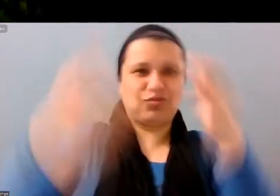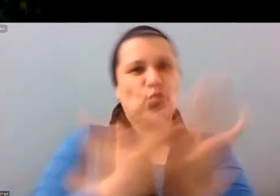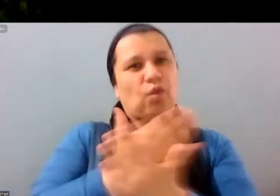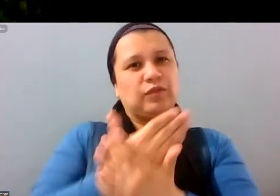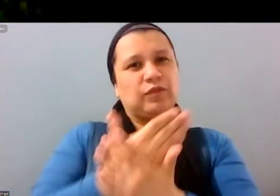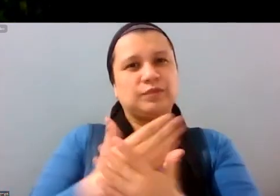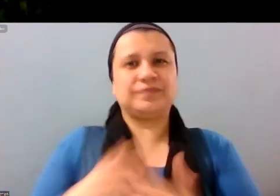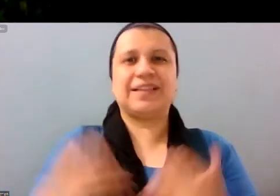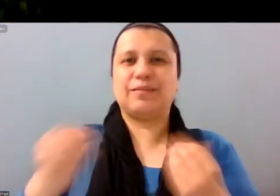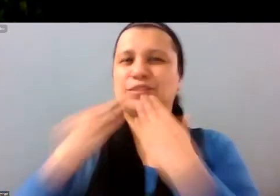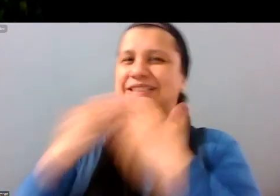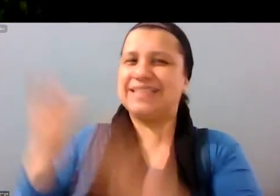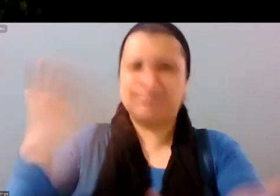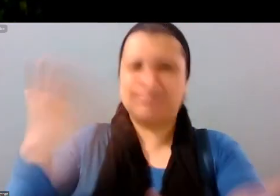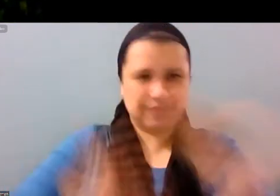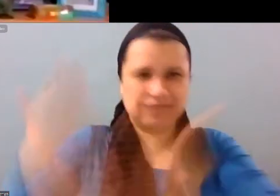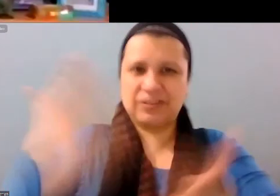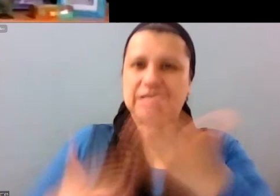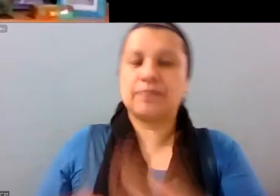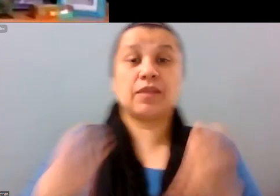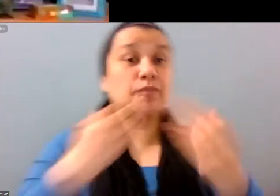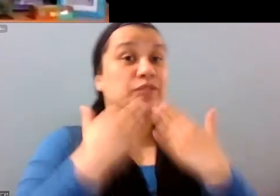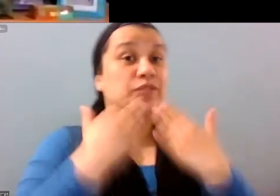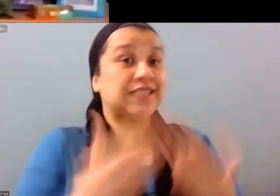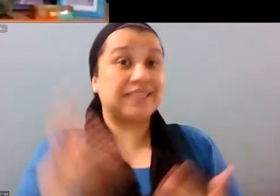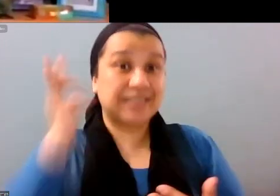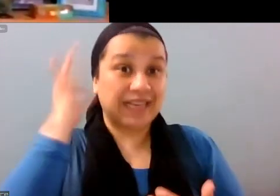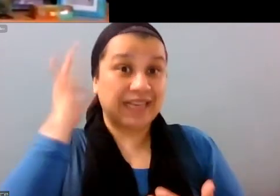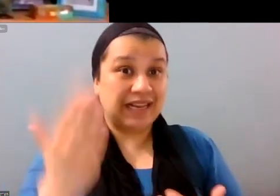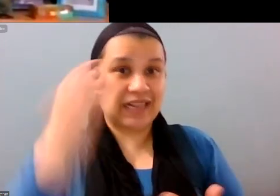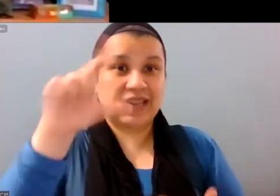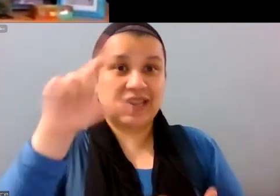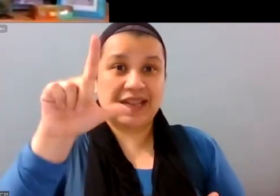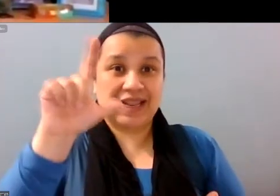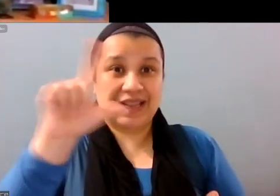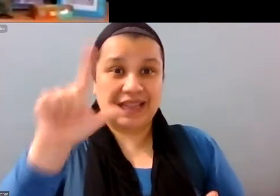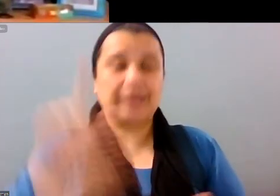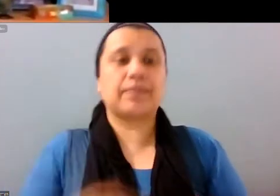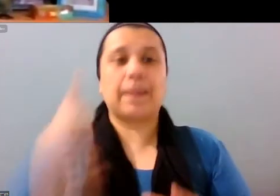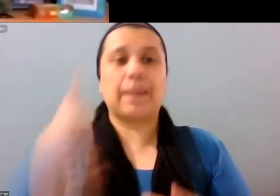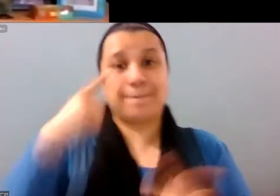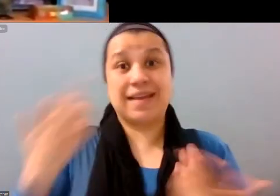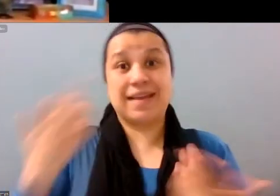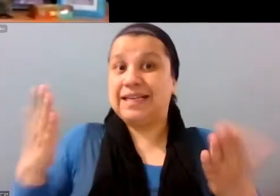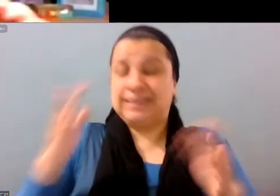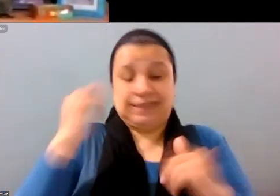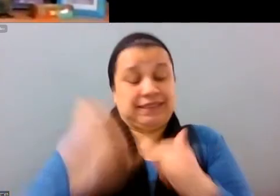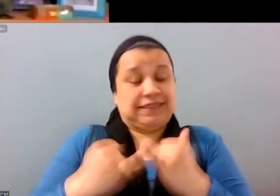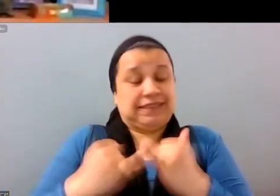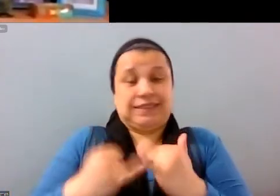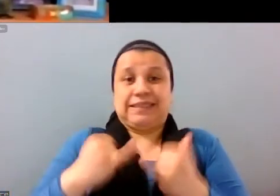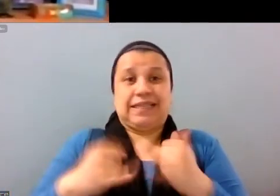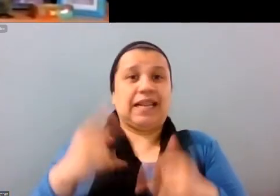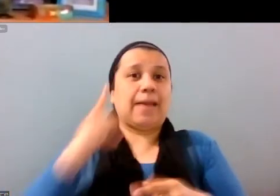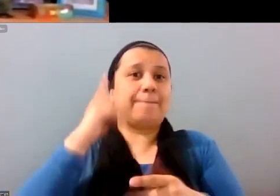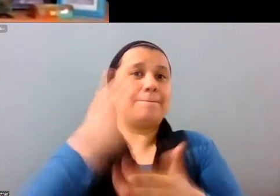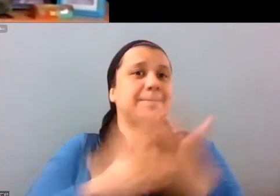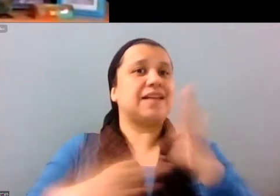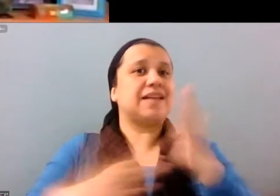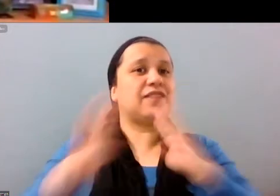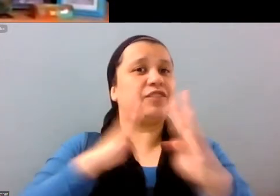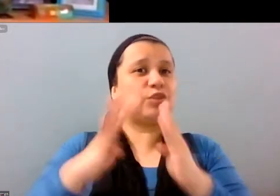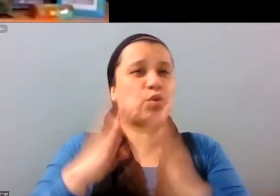para servirles muchas gracias doña Linda este para cerrar la parte del conversatorio tenemos una